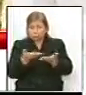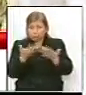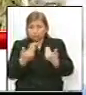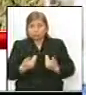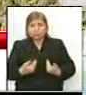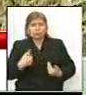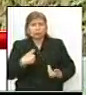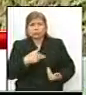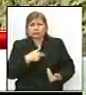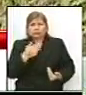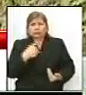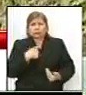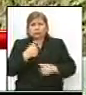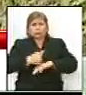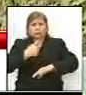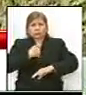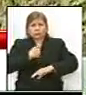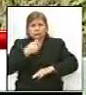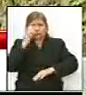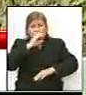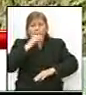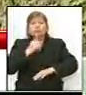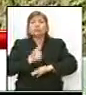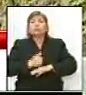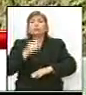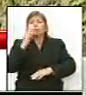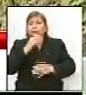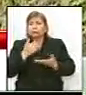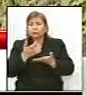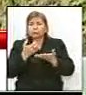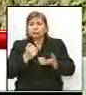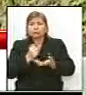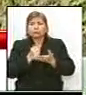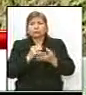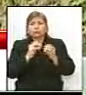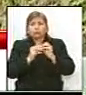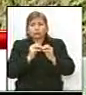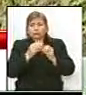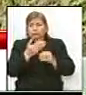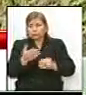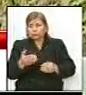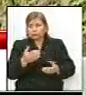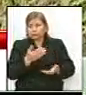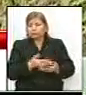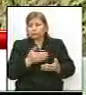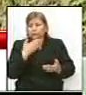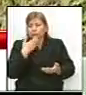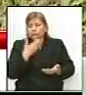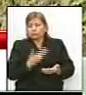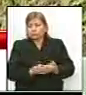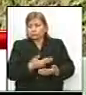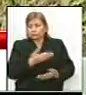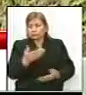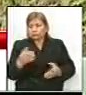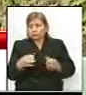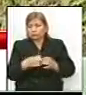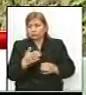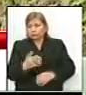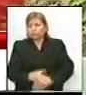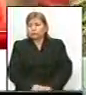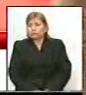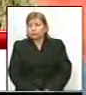porque manan Ñujay Cupas culpa Vitacho más Cachcanico, sino. Queremos solución, señor congresista y hermanos funcionarios. Muchas gracias, señor congresista.